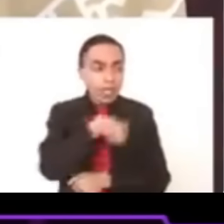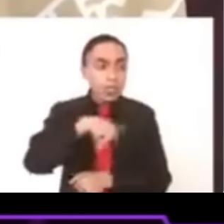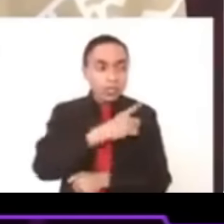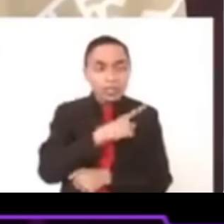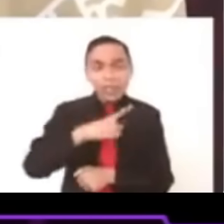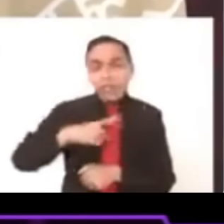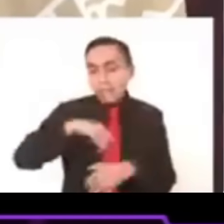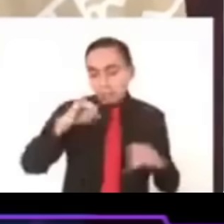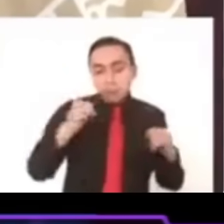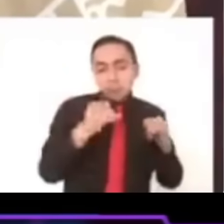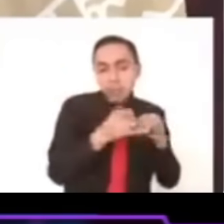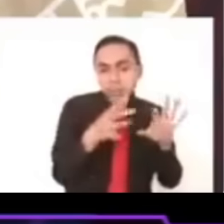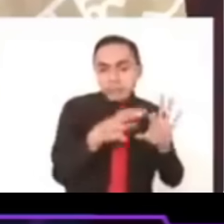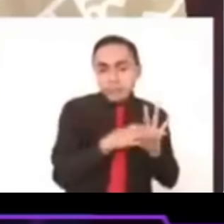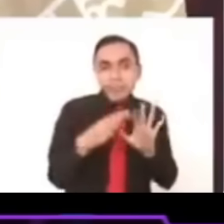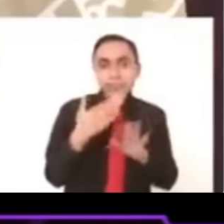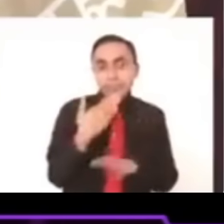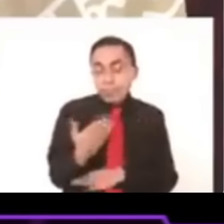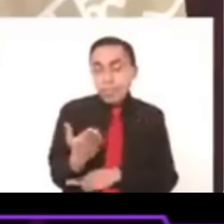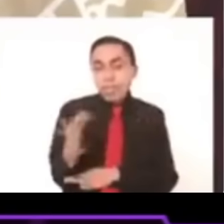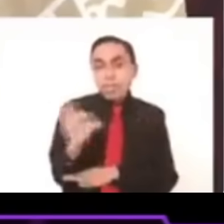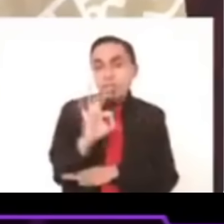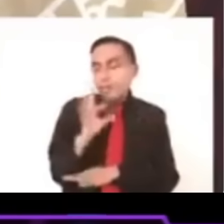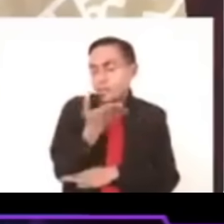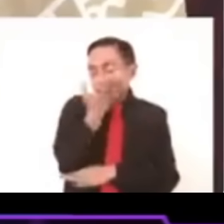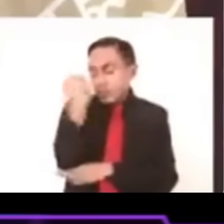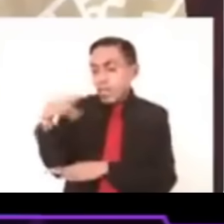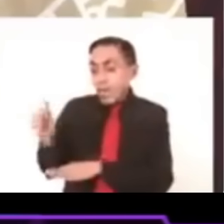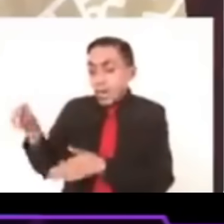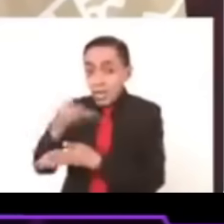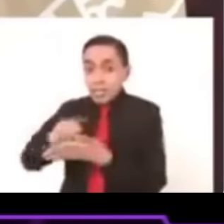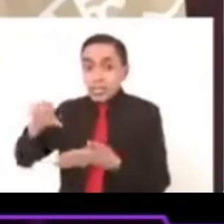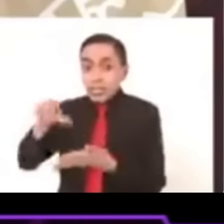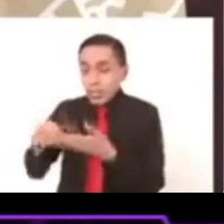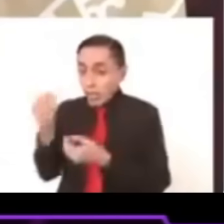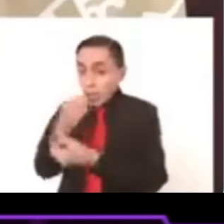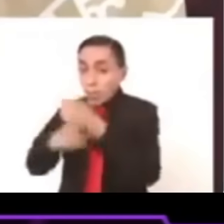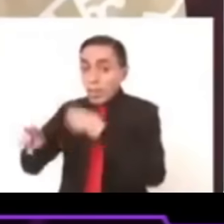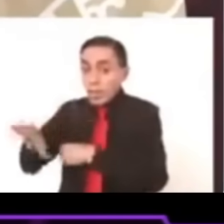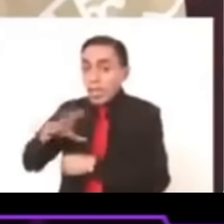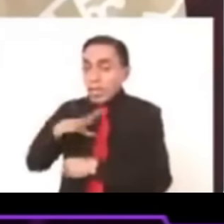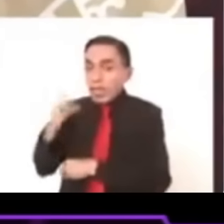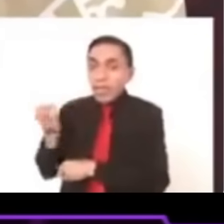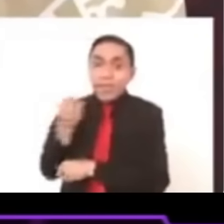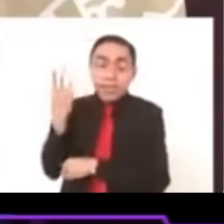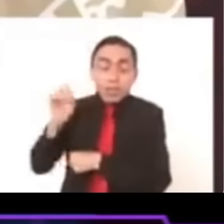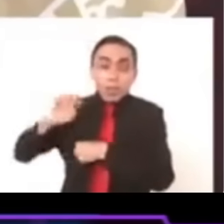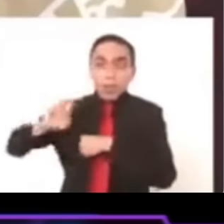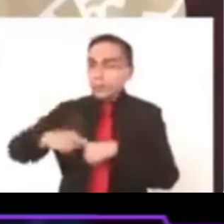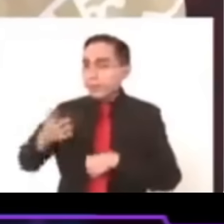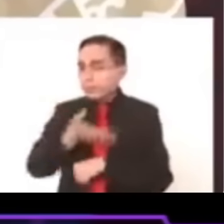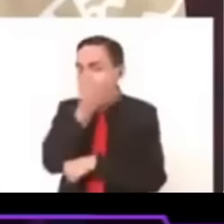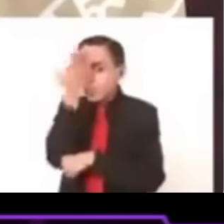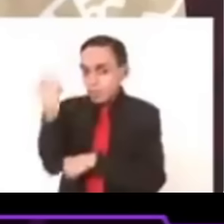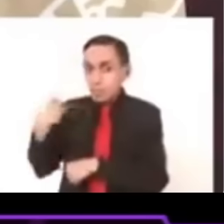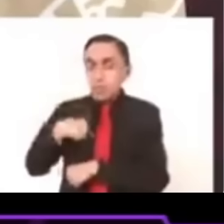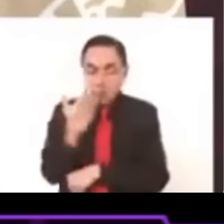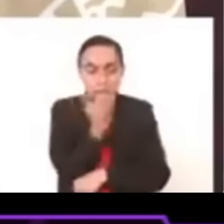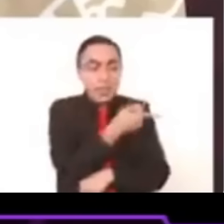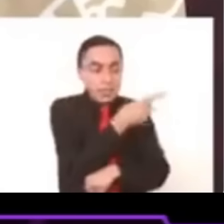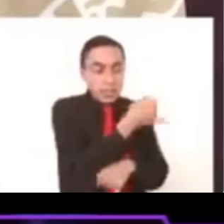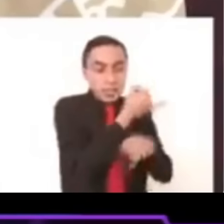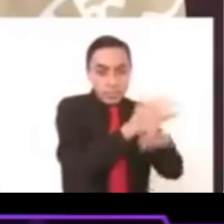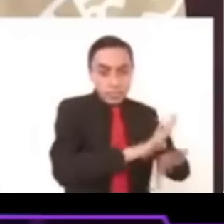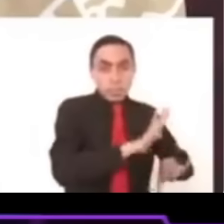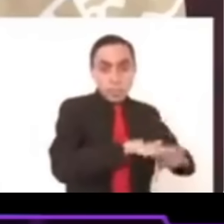la central de abasto se trataba de un evento o algo así. Vamos a pedir más información al respecto. Lo que sabemos es